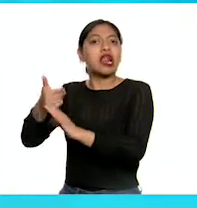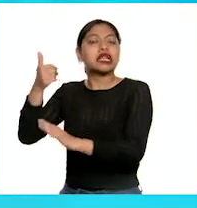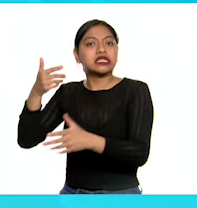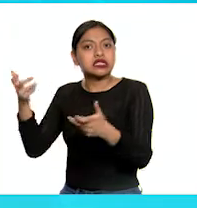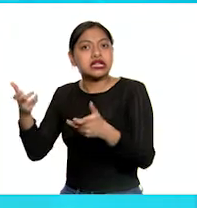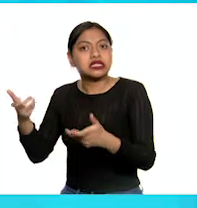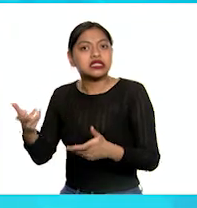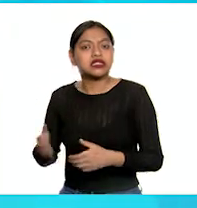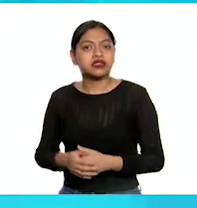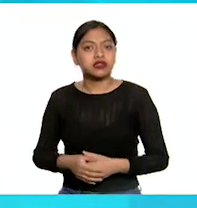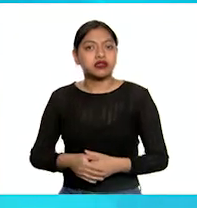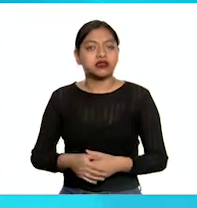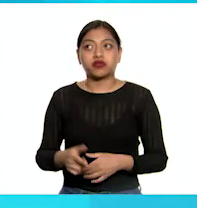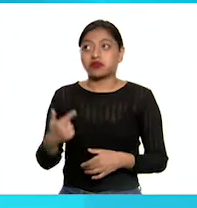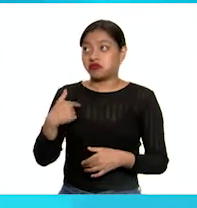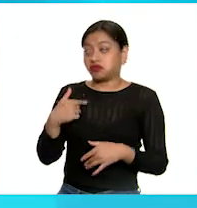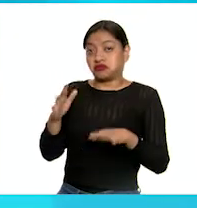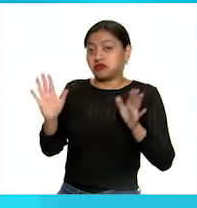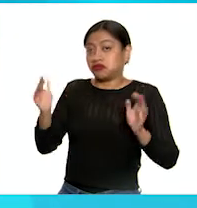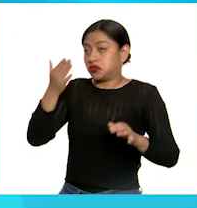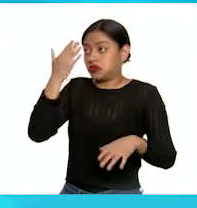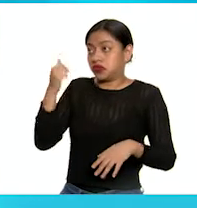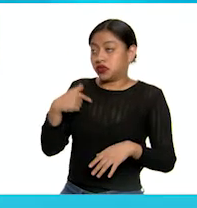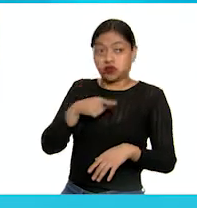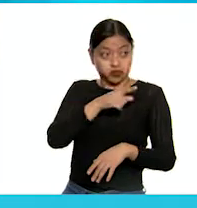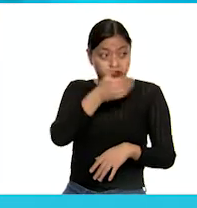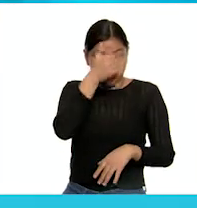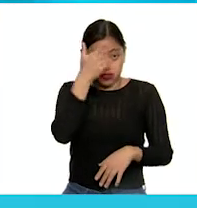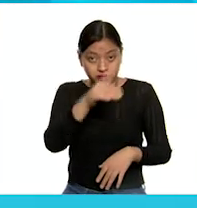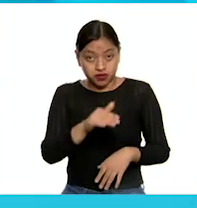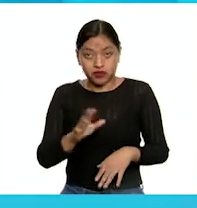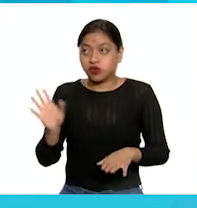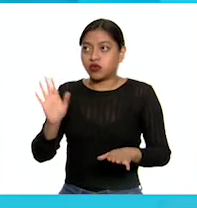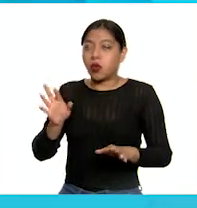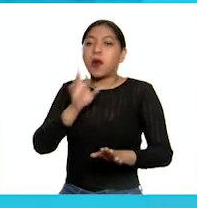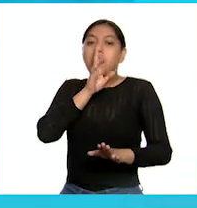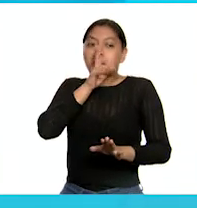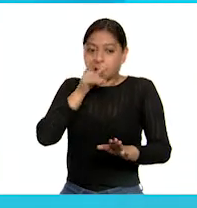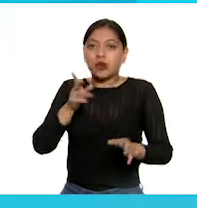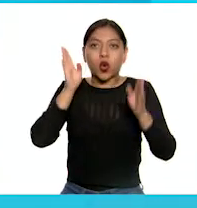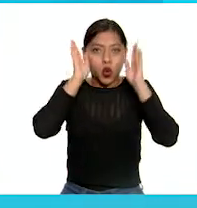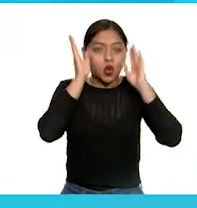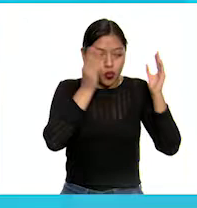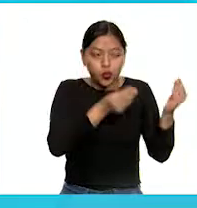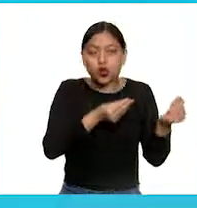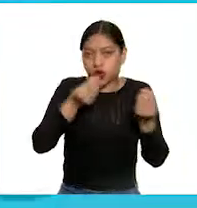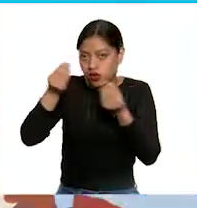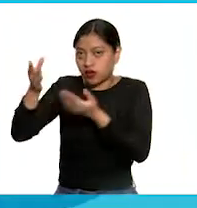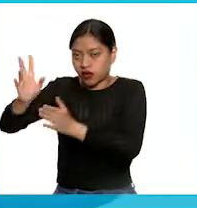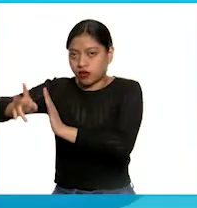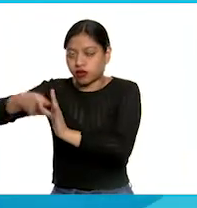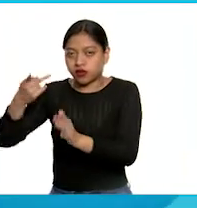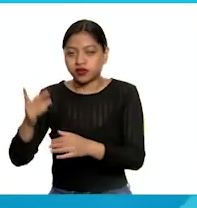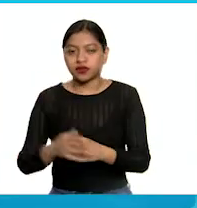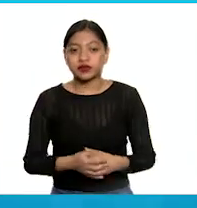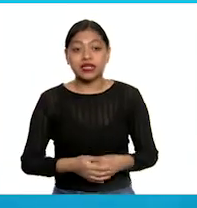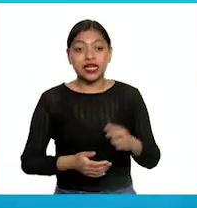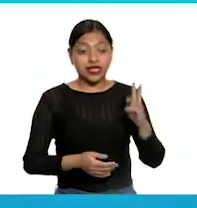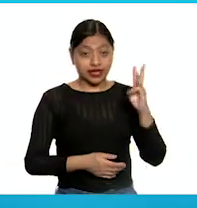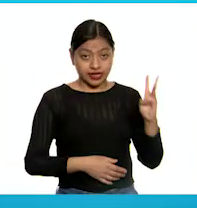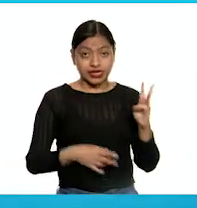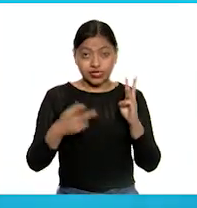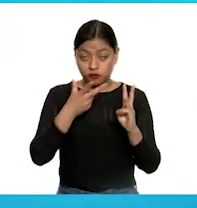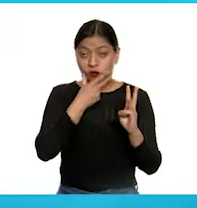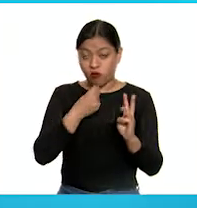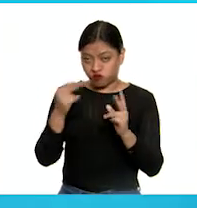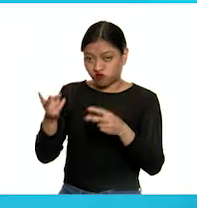¿Y tú? No, yo tampoco. Entonces, más vale que no corramos riesgos. Vamos a devolverle su burro. Los 3